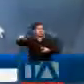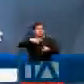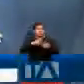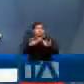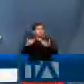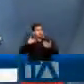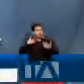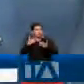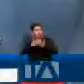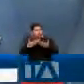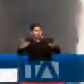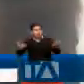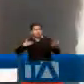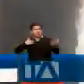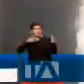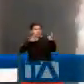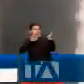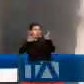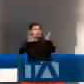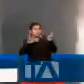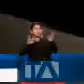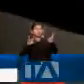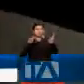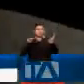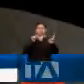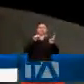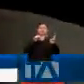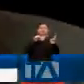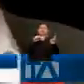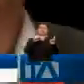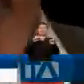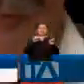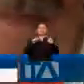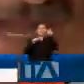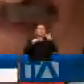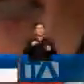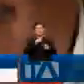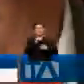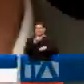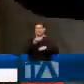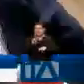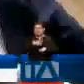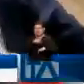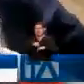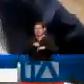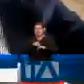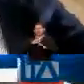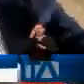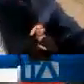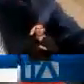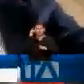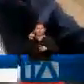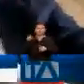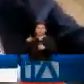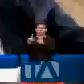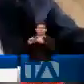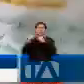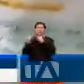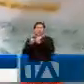la logística y sus objetivos de ataque prácticamente los delataron. Para el exdirector de inteligencia del ejército, Mario Pazmiño, se trata de